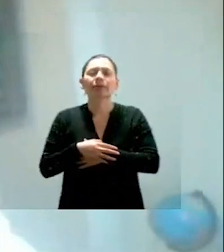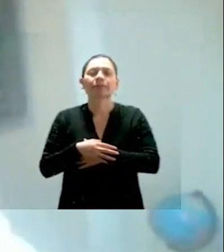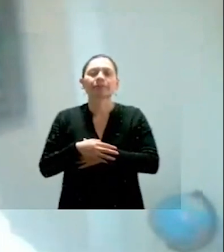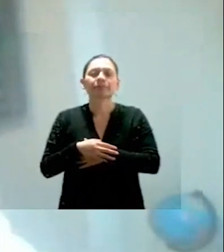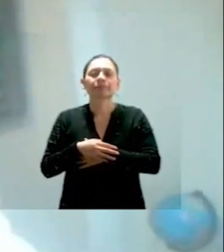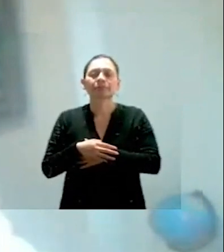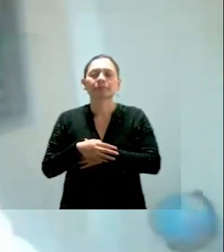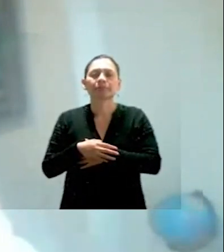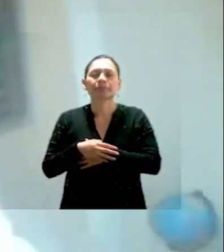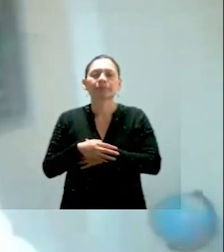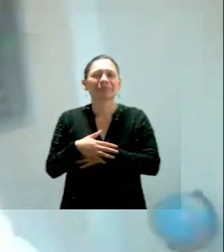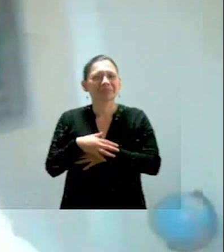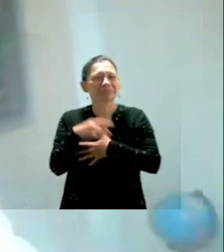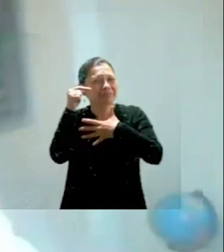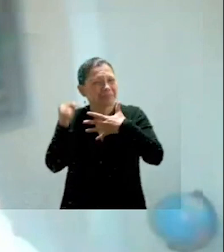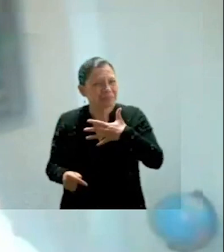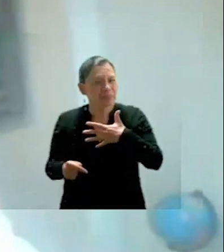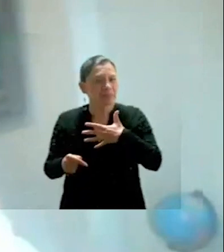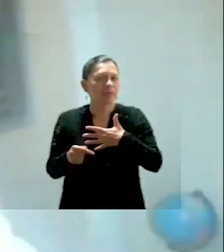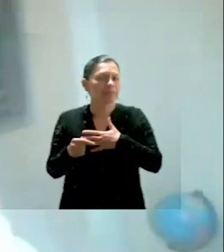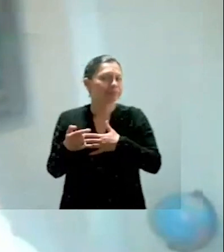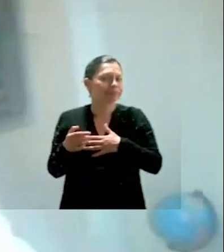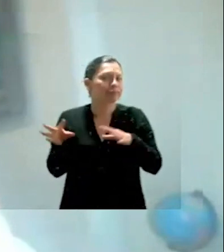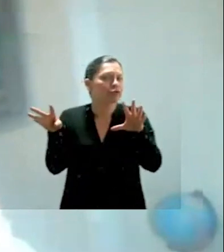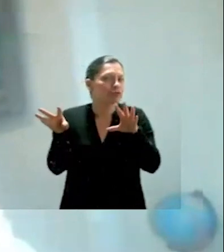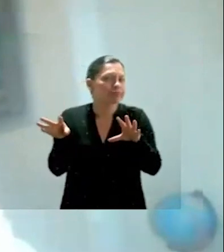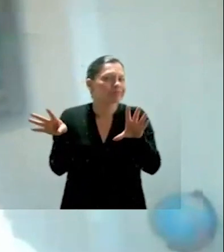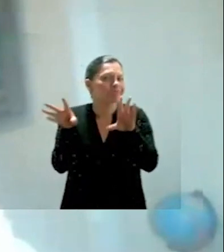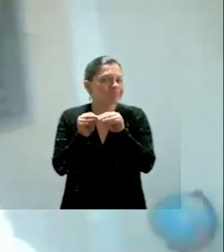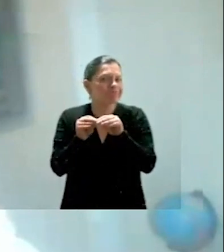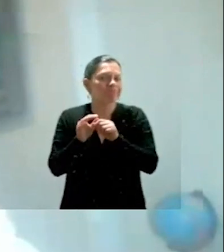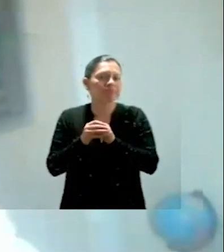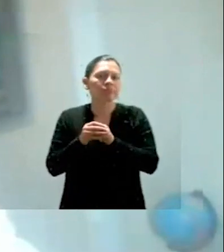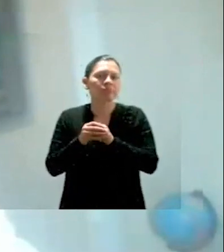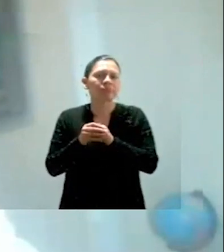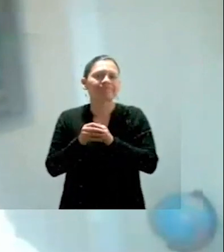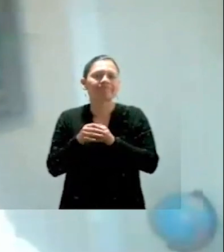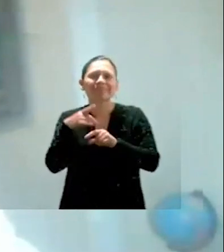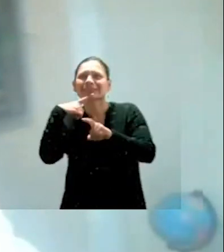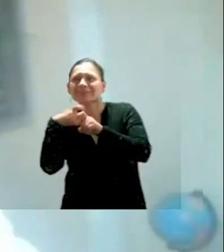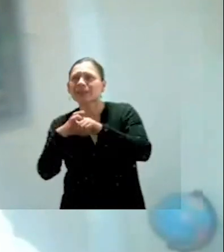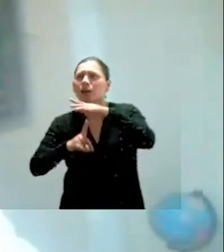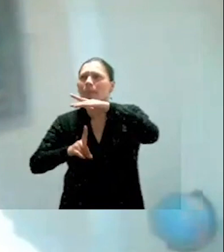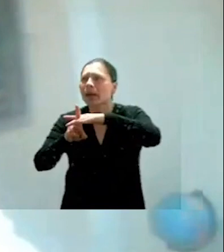es una dinámica que juega a favor de la tutela, como estamos diciendo, pero también